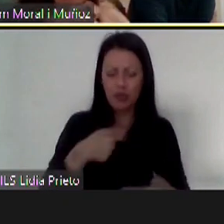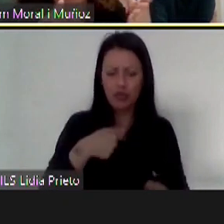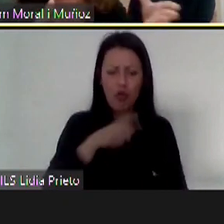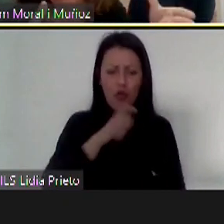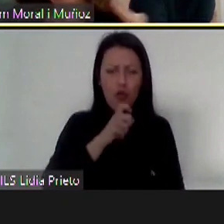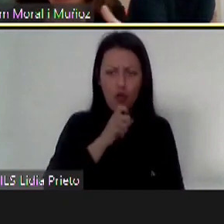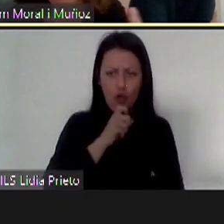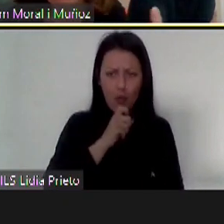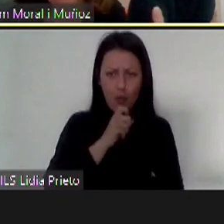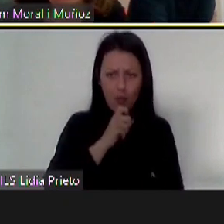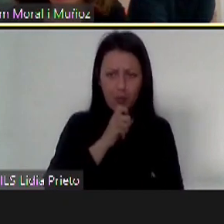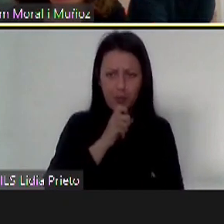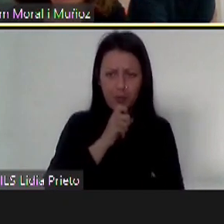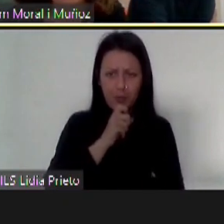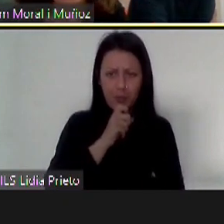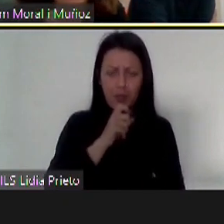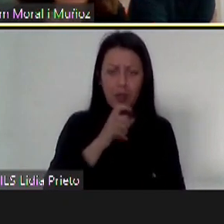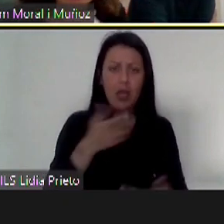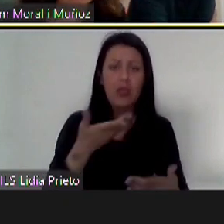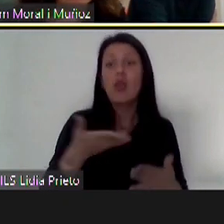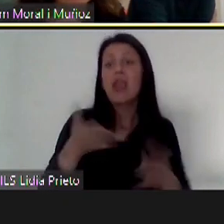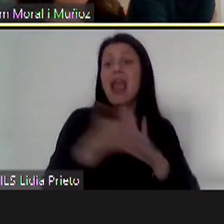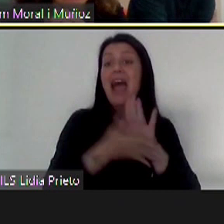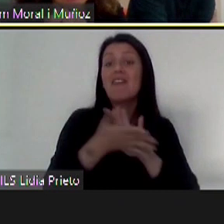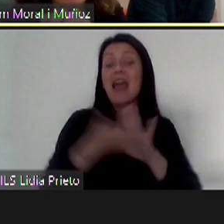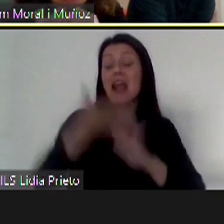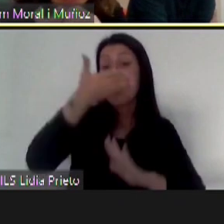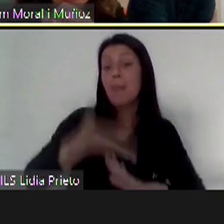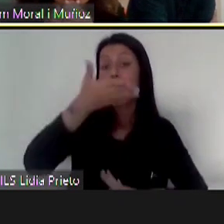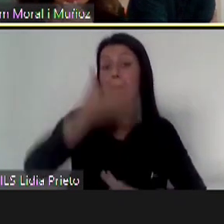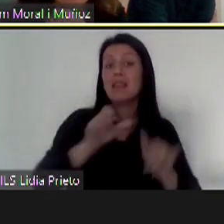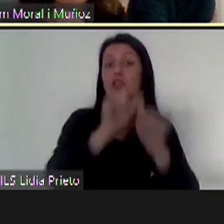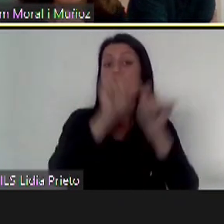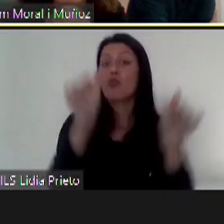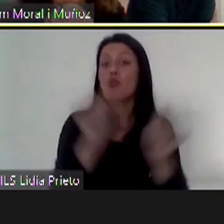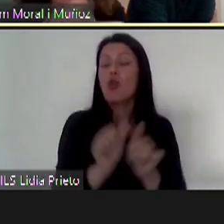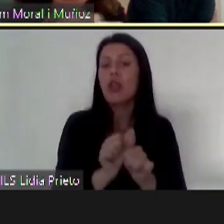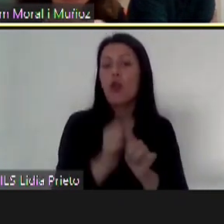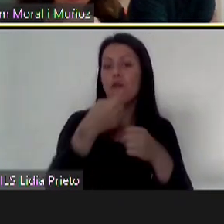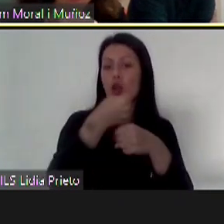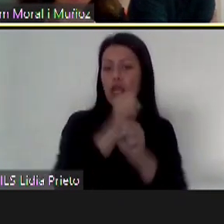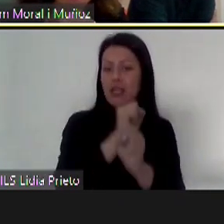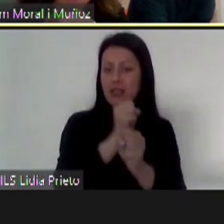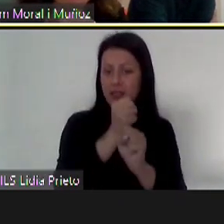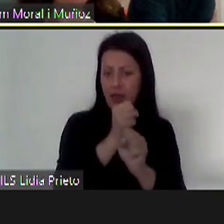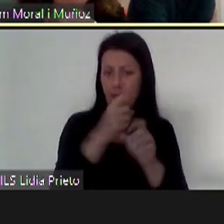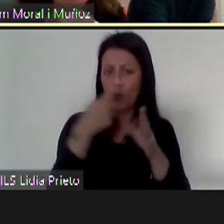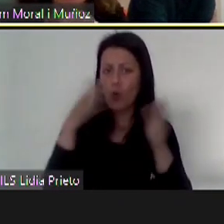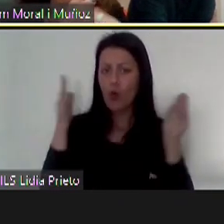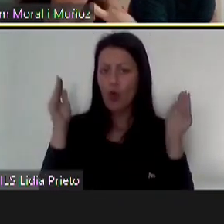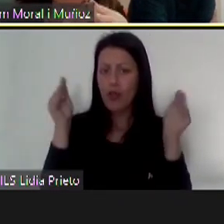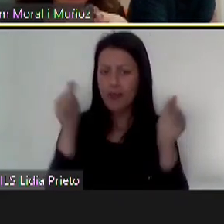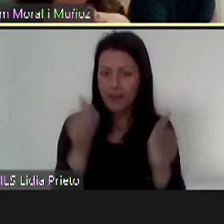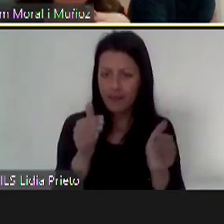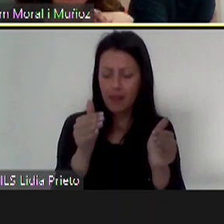El primer modelo así relevante que podríamos hablar sería un modelo biologicista, ¿no?, muy centrado en